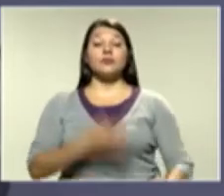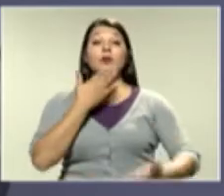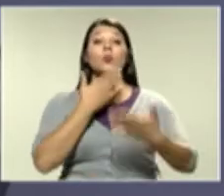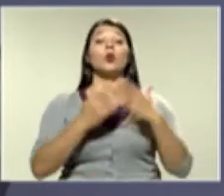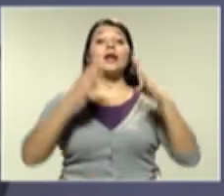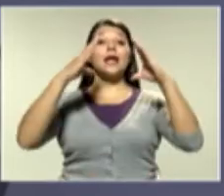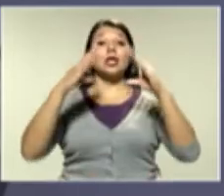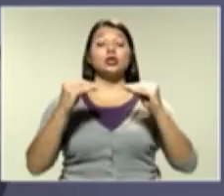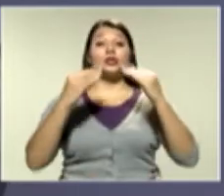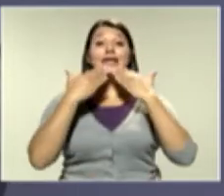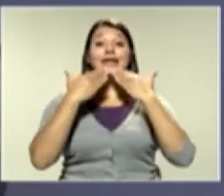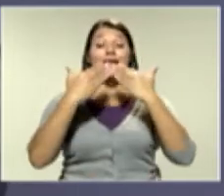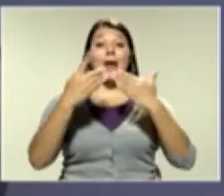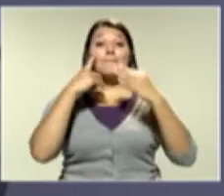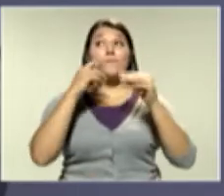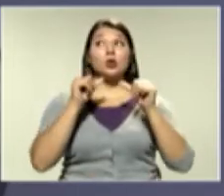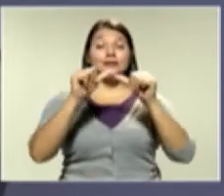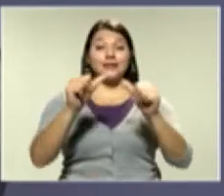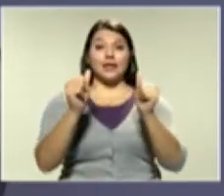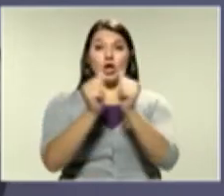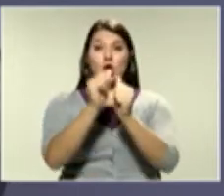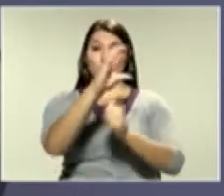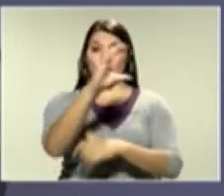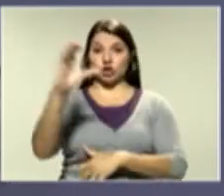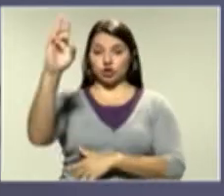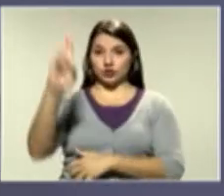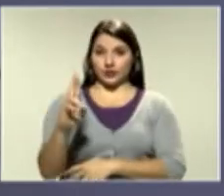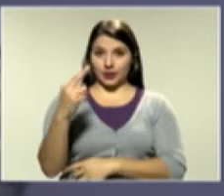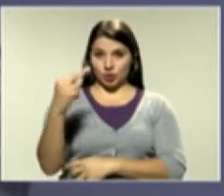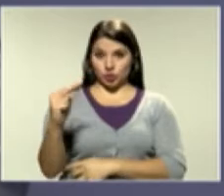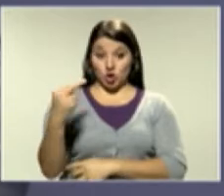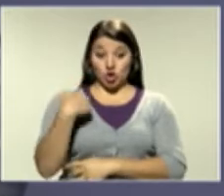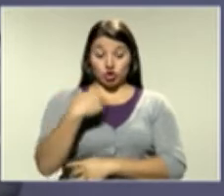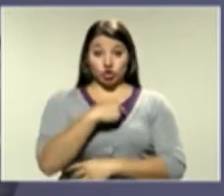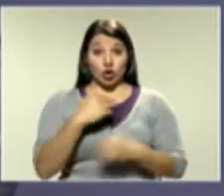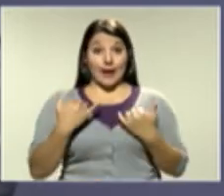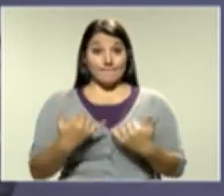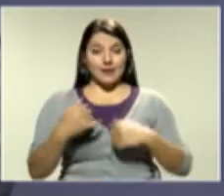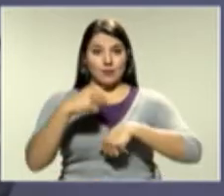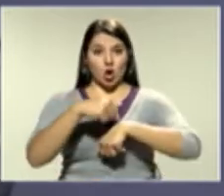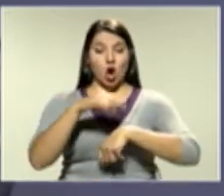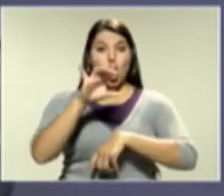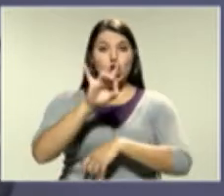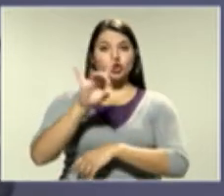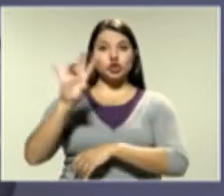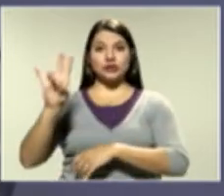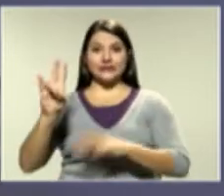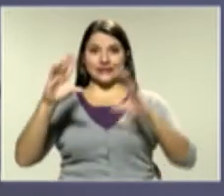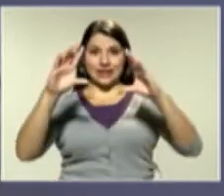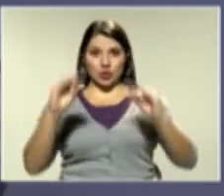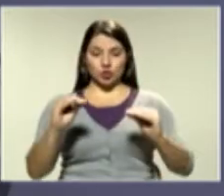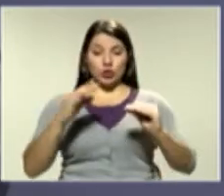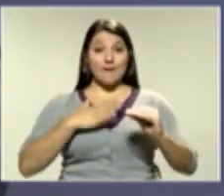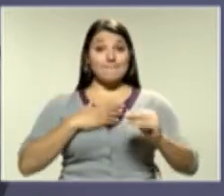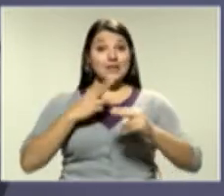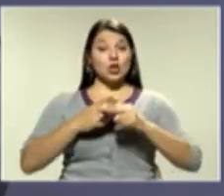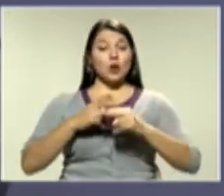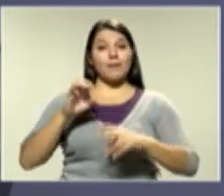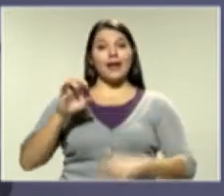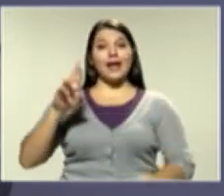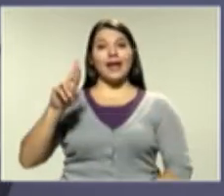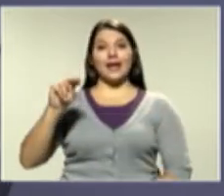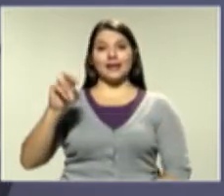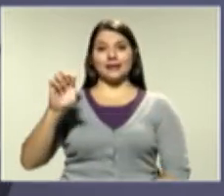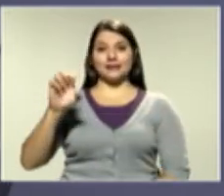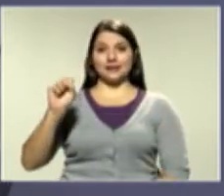Buenas noches, gracias por continuar en la señal de Costa Rica Noticias. Estamos en vivo a las 8:07 de la noche. Soy Ernesto Rivera y